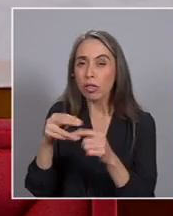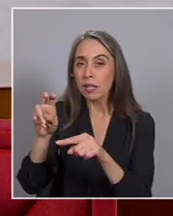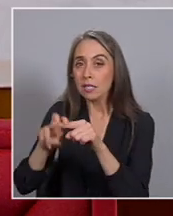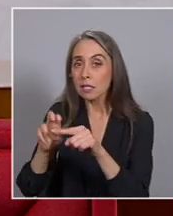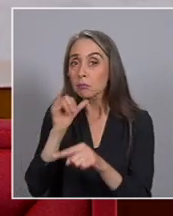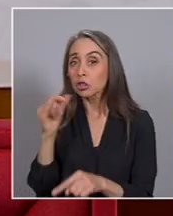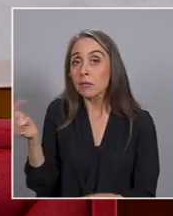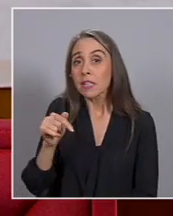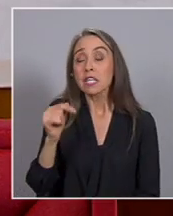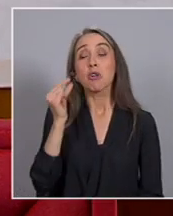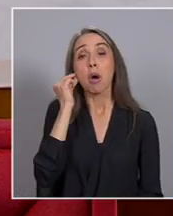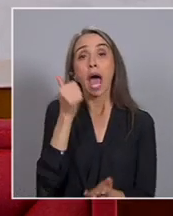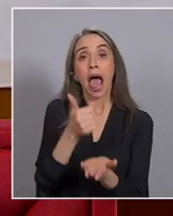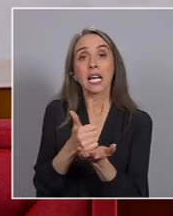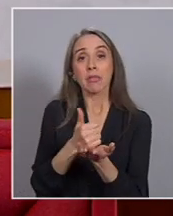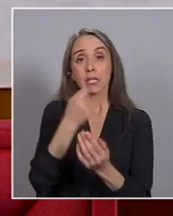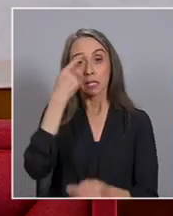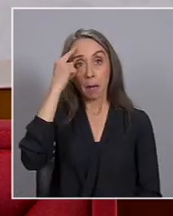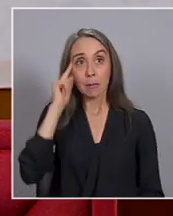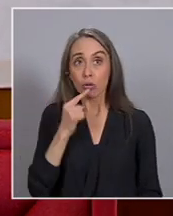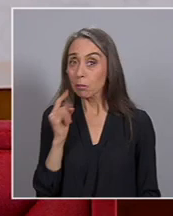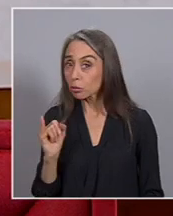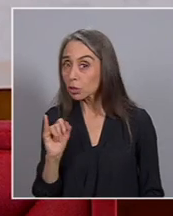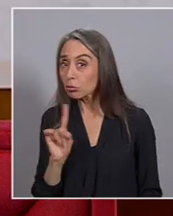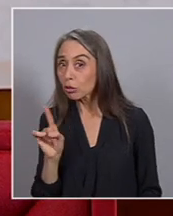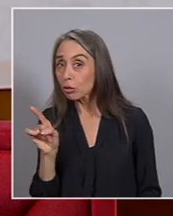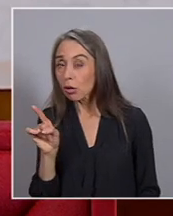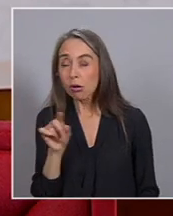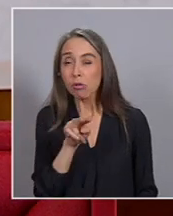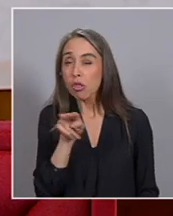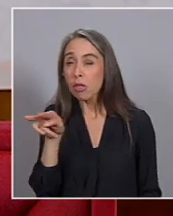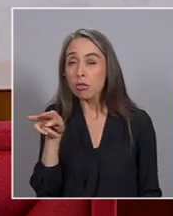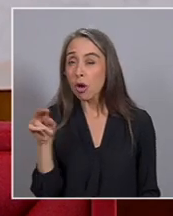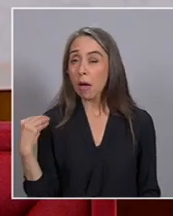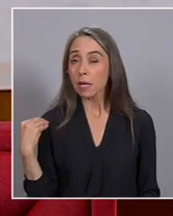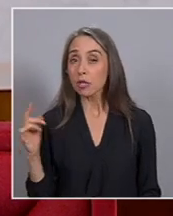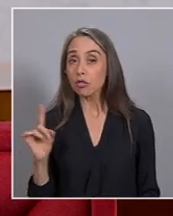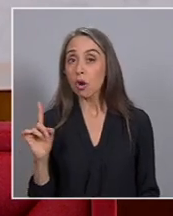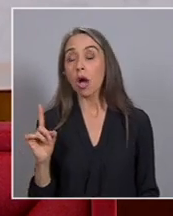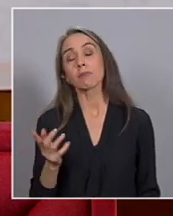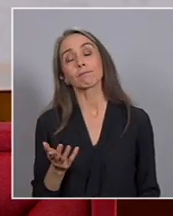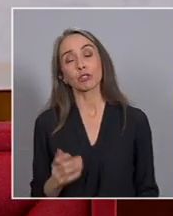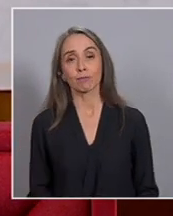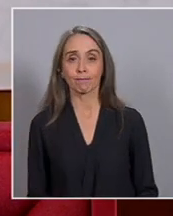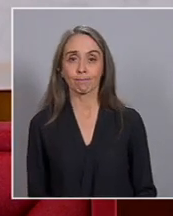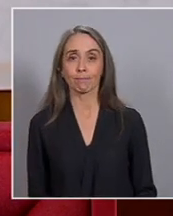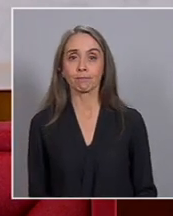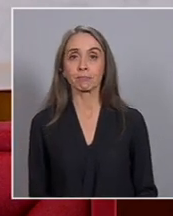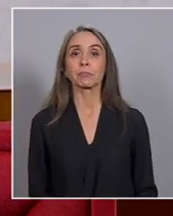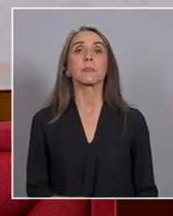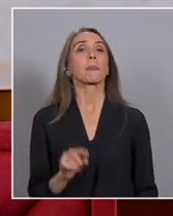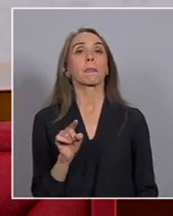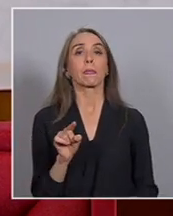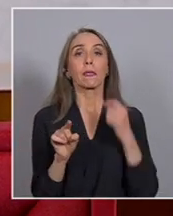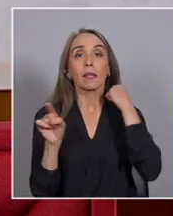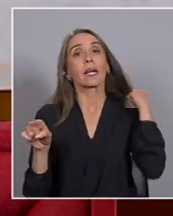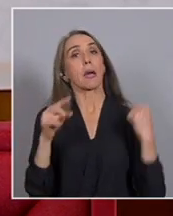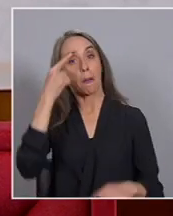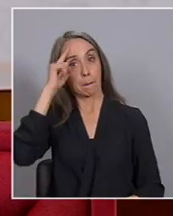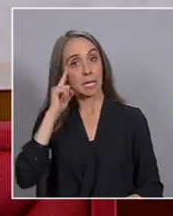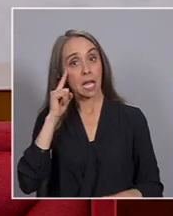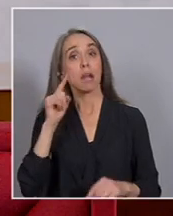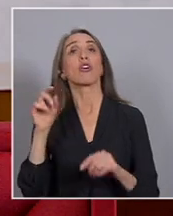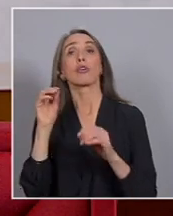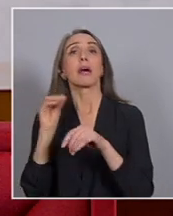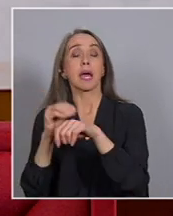Peñalolén, pero ¿está? ¿No? Bueno. Que están haciendo una tremenda pega